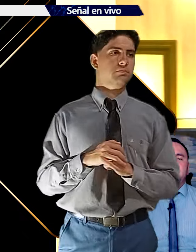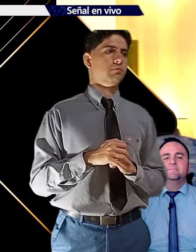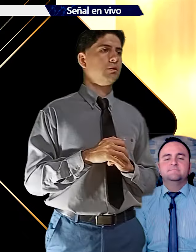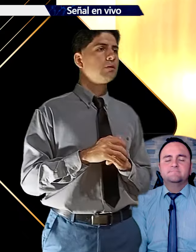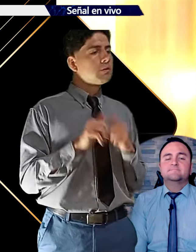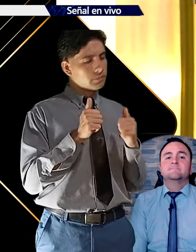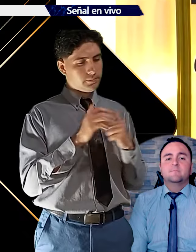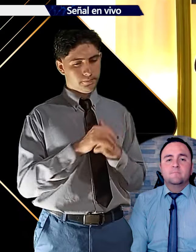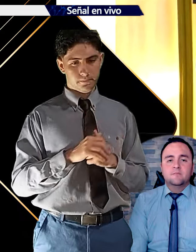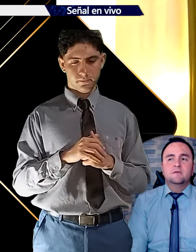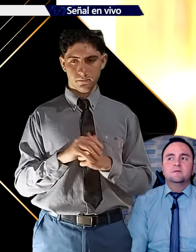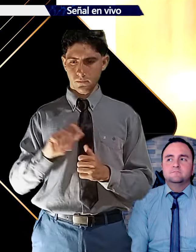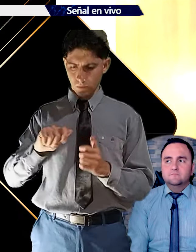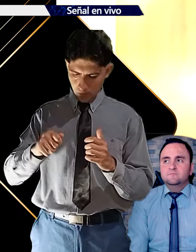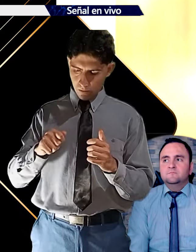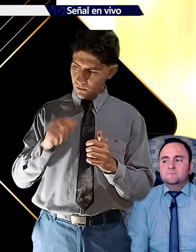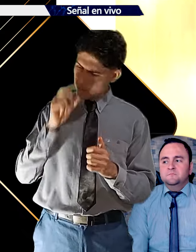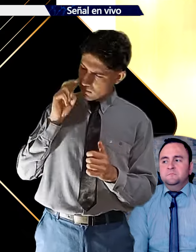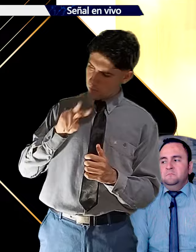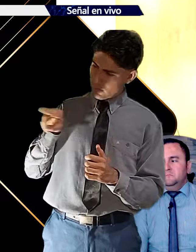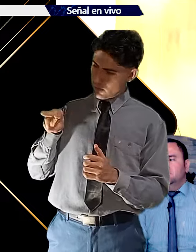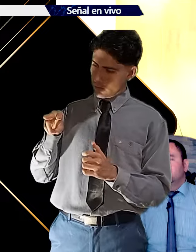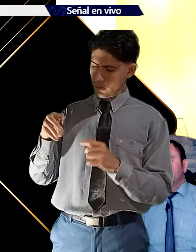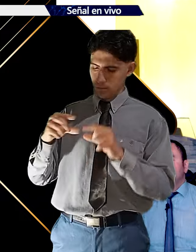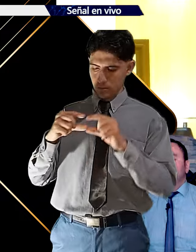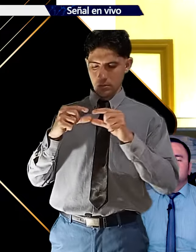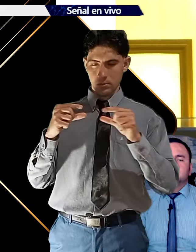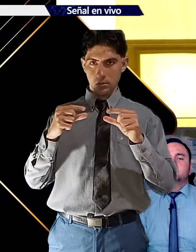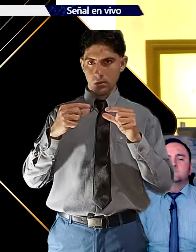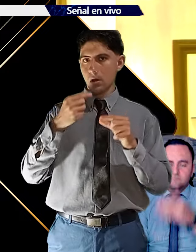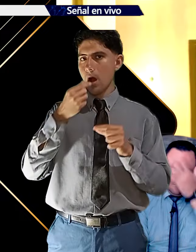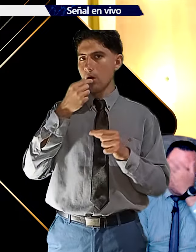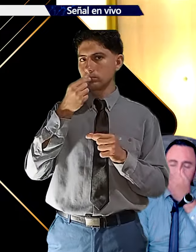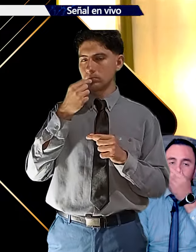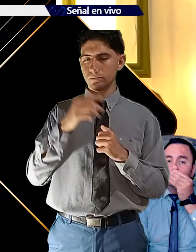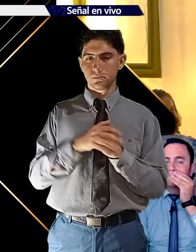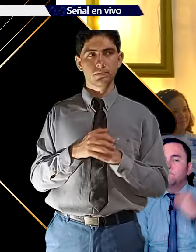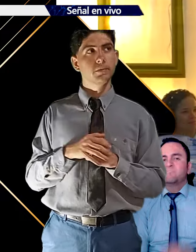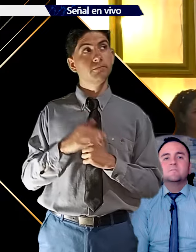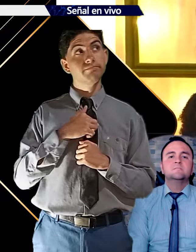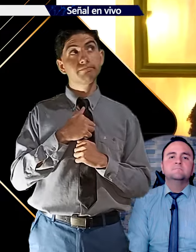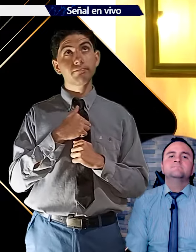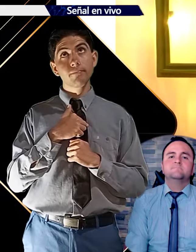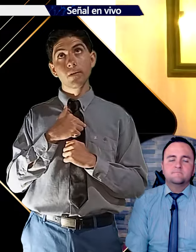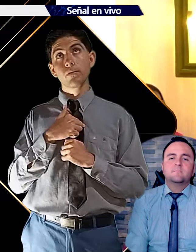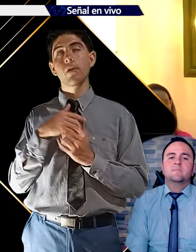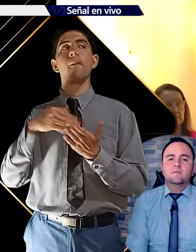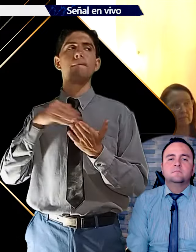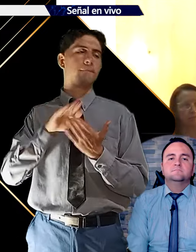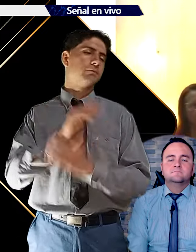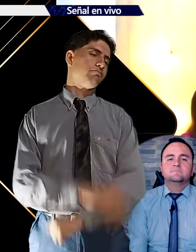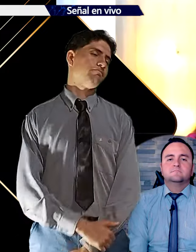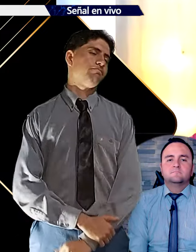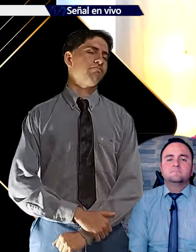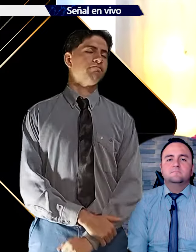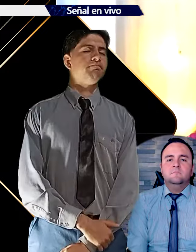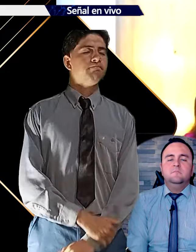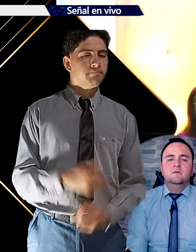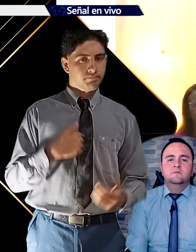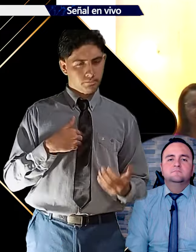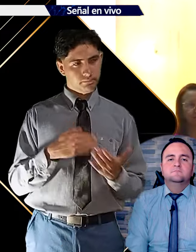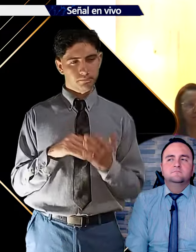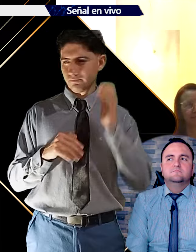veo una chocolatina inmensa. Y yo le dije, ve, reina, estoy prendiendo el carro. Y le dije, ve, reina, y esa chocolatina. Dijo,